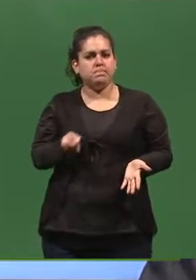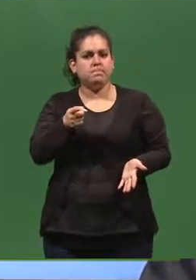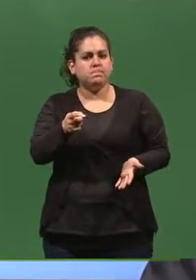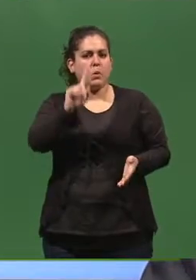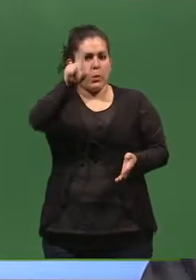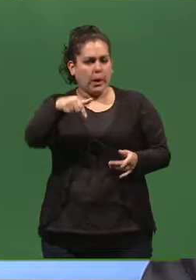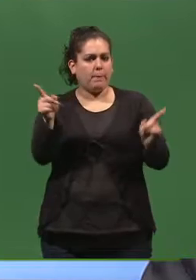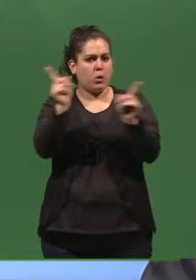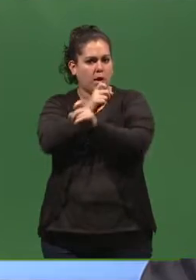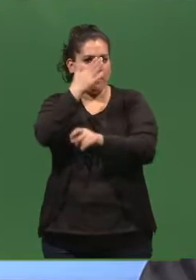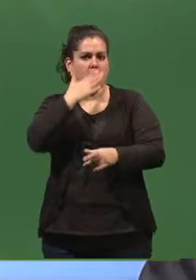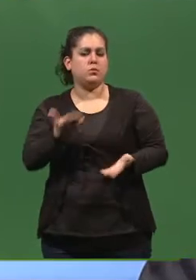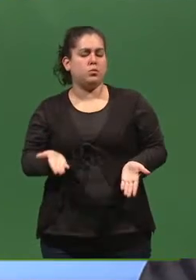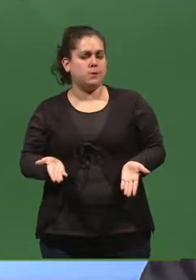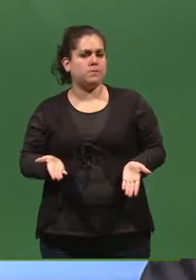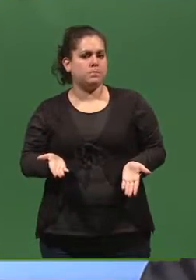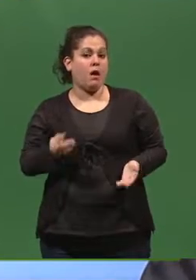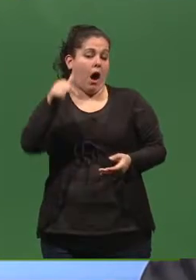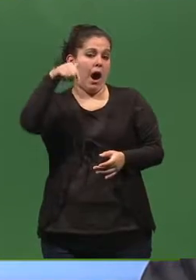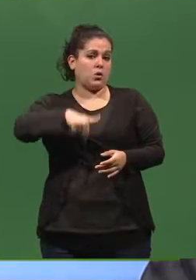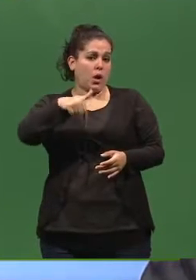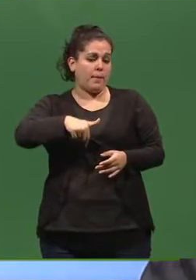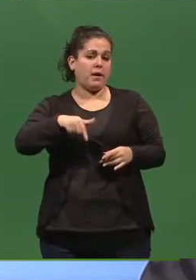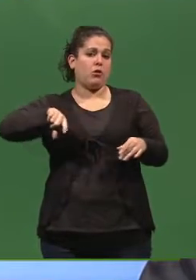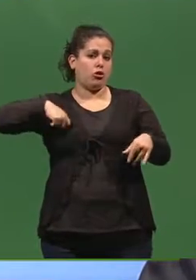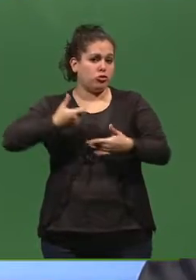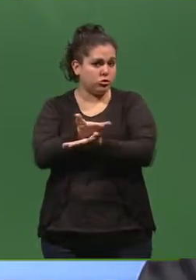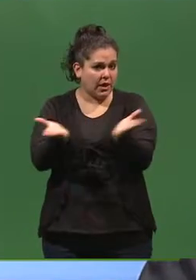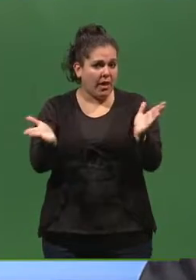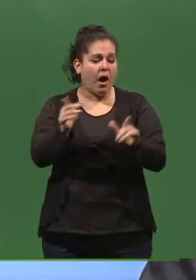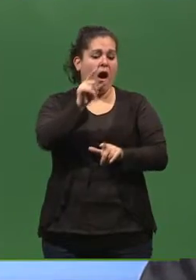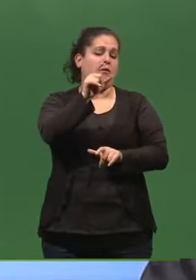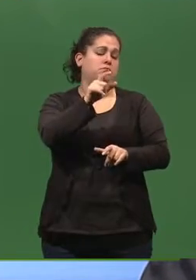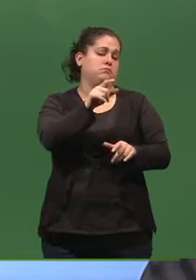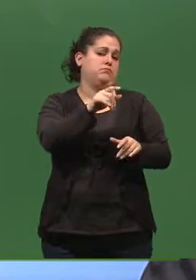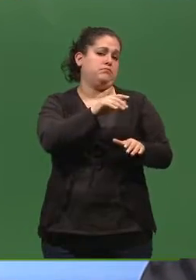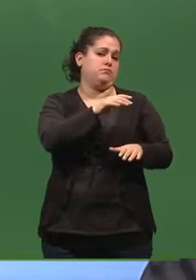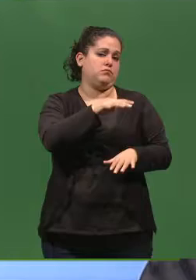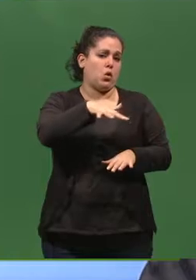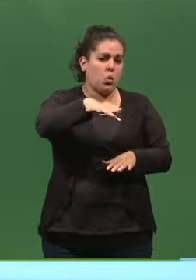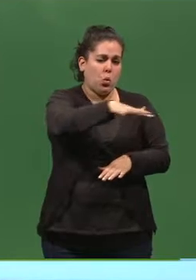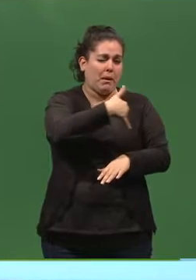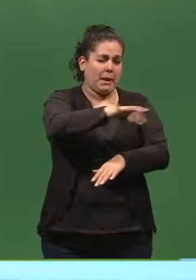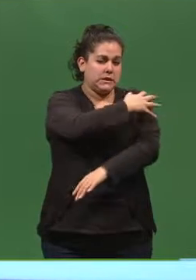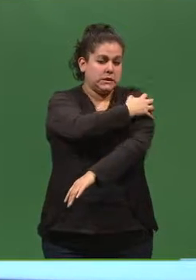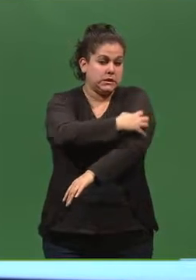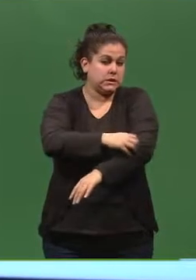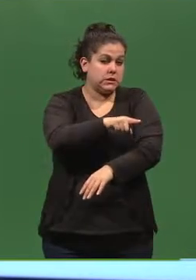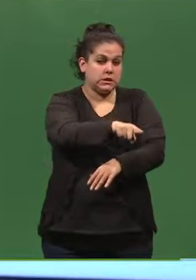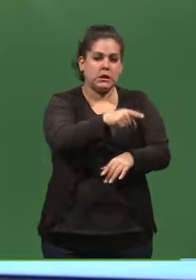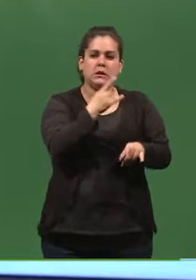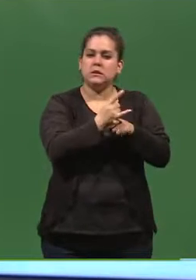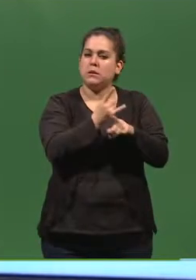sustancias, que actualmente en la sociedad, en los sectores más vulnerados, en los sectores más